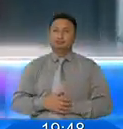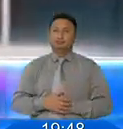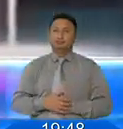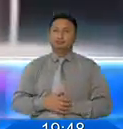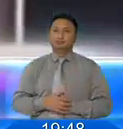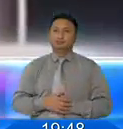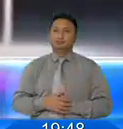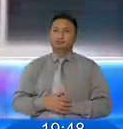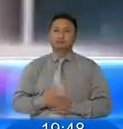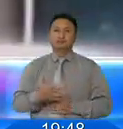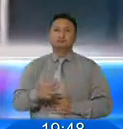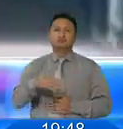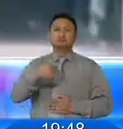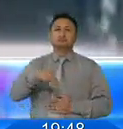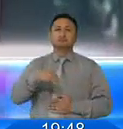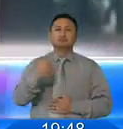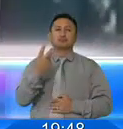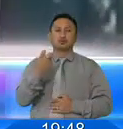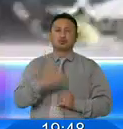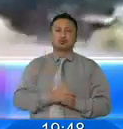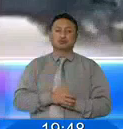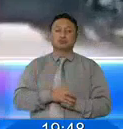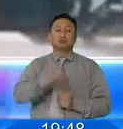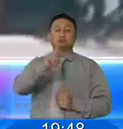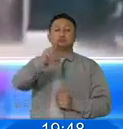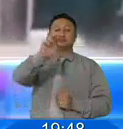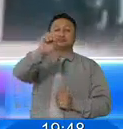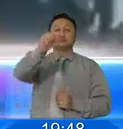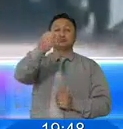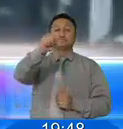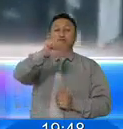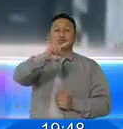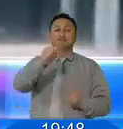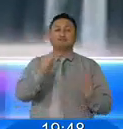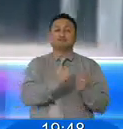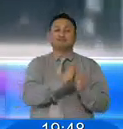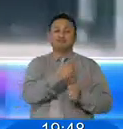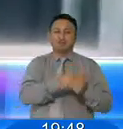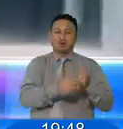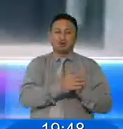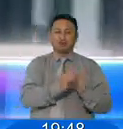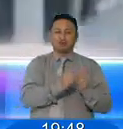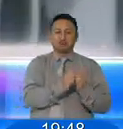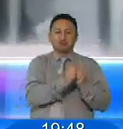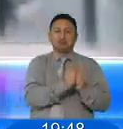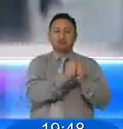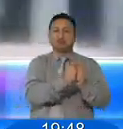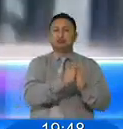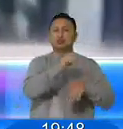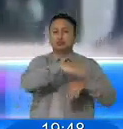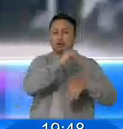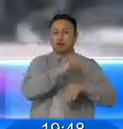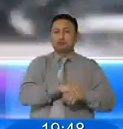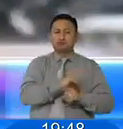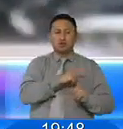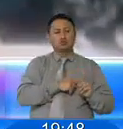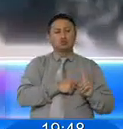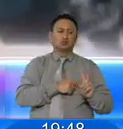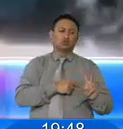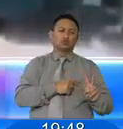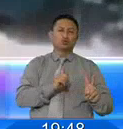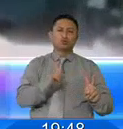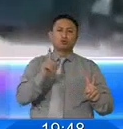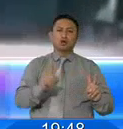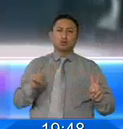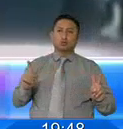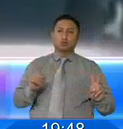Era el mediodía de este miércoles y doña Rosa caminaba junto a su hijo en el sector La Salud en Quevedo. Un sujeto que se aproxima hacia